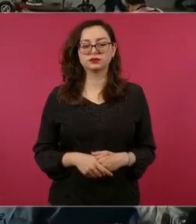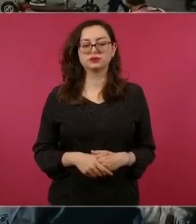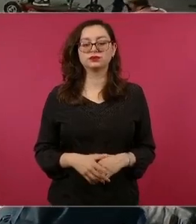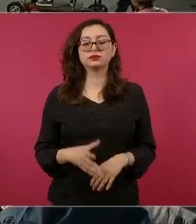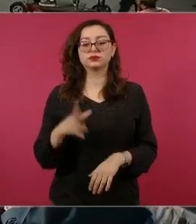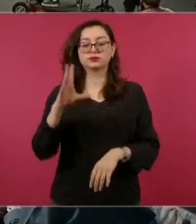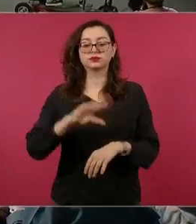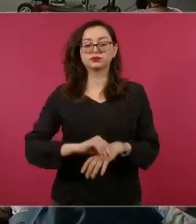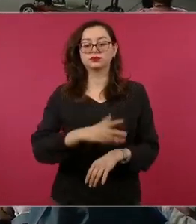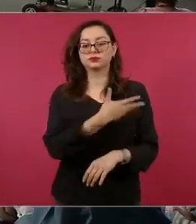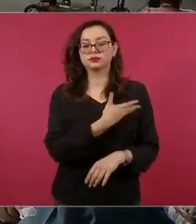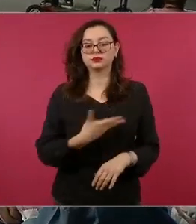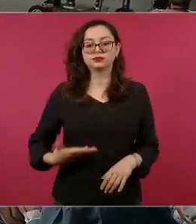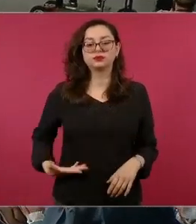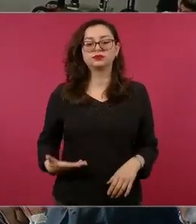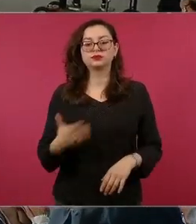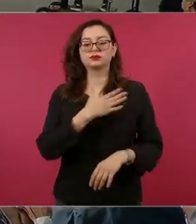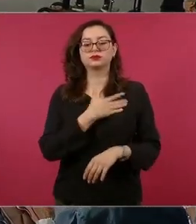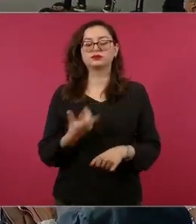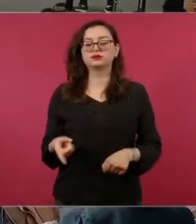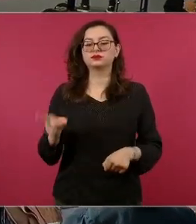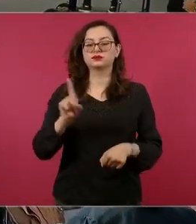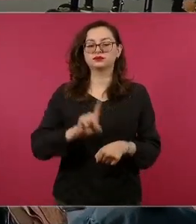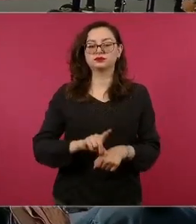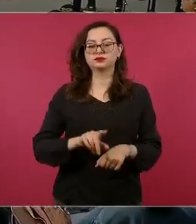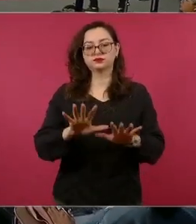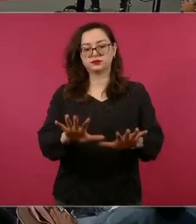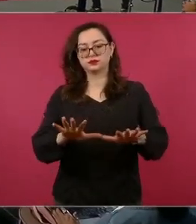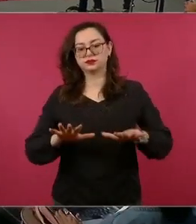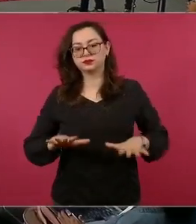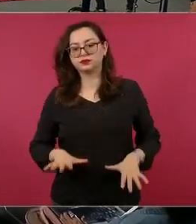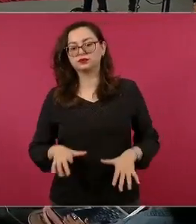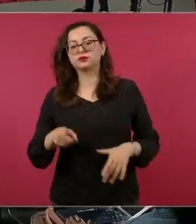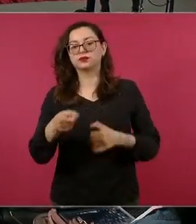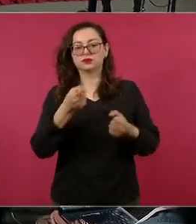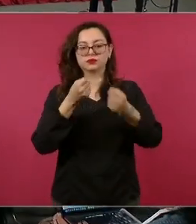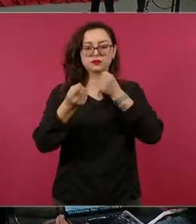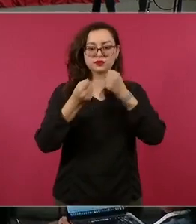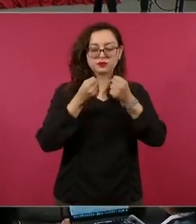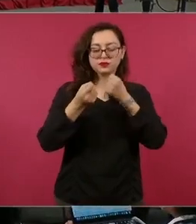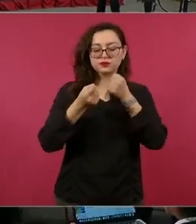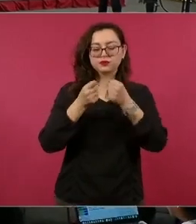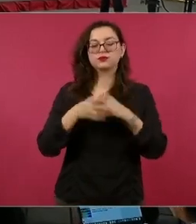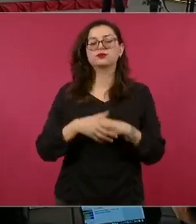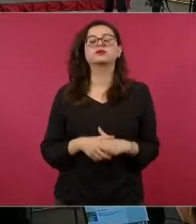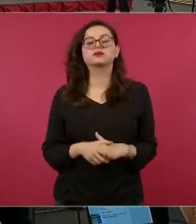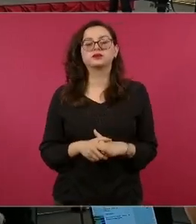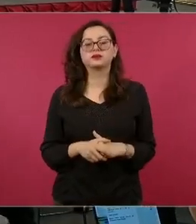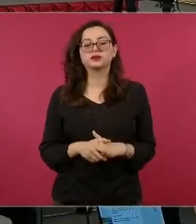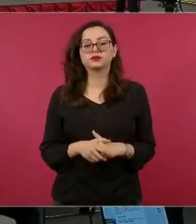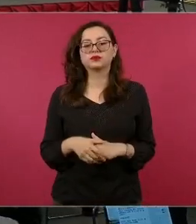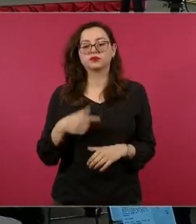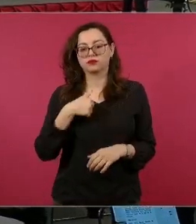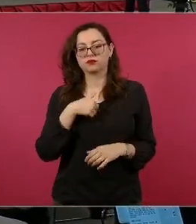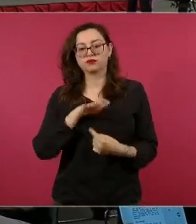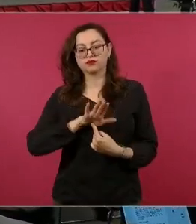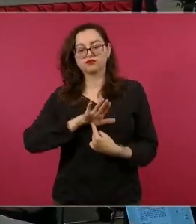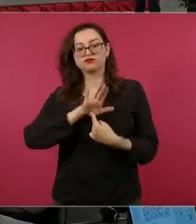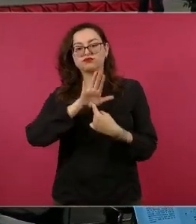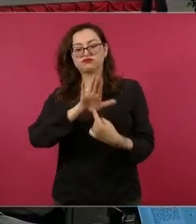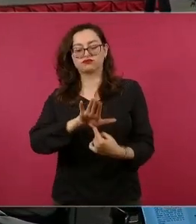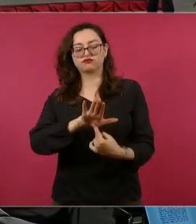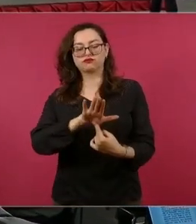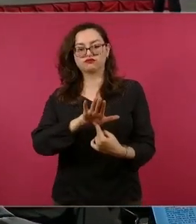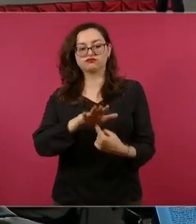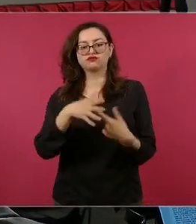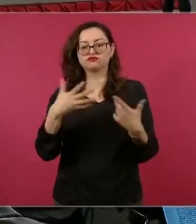Con su permiso, señor presidente, buenos días a los distinguidos representantes de los medios masivos de información. Voy a presentarles una breve